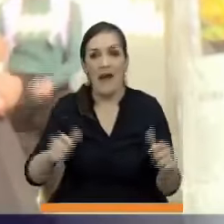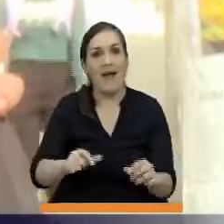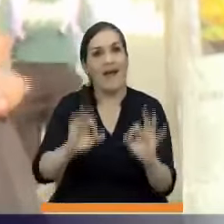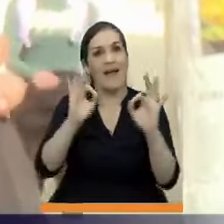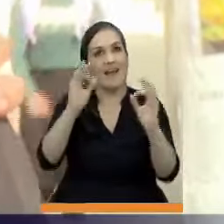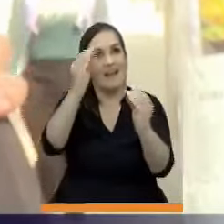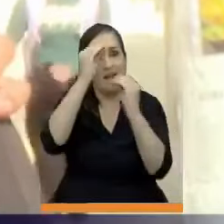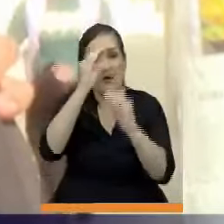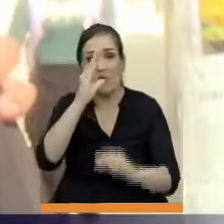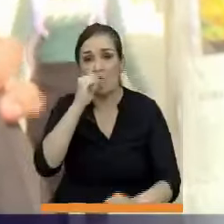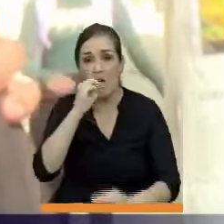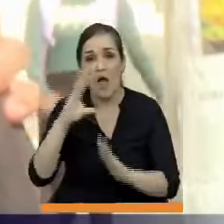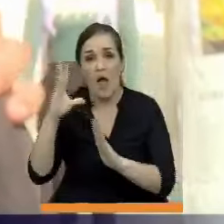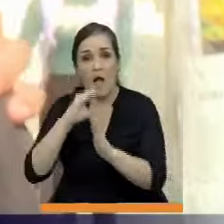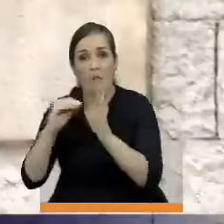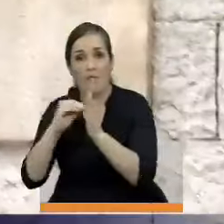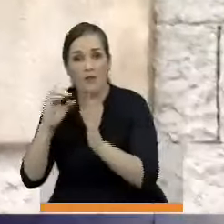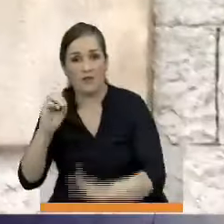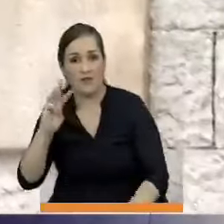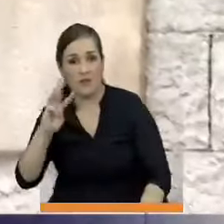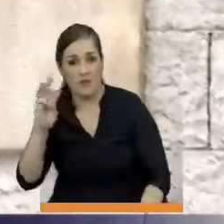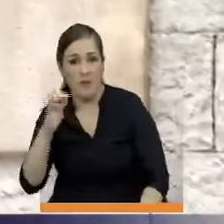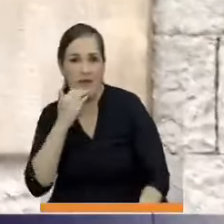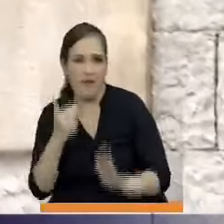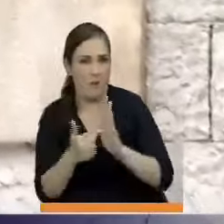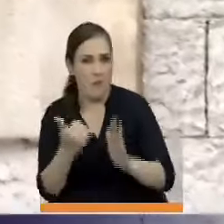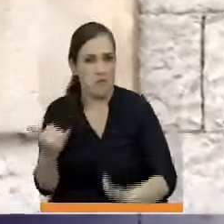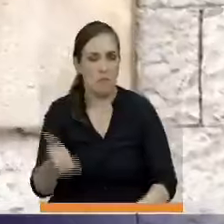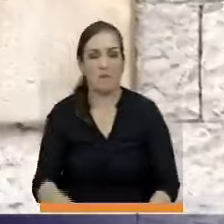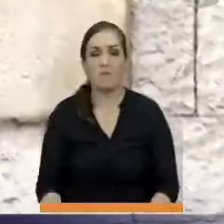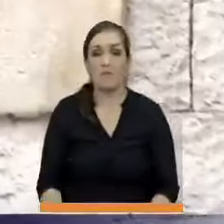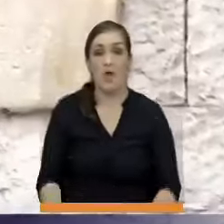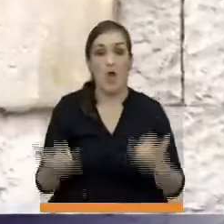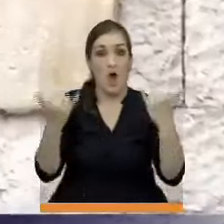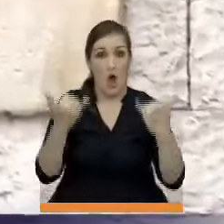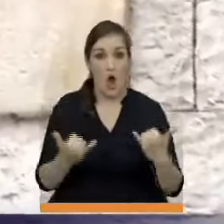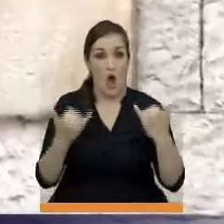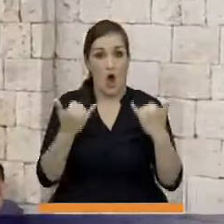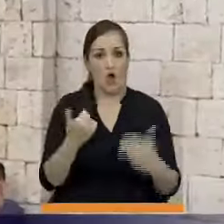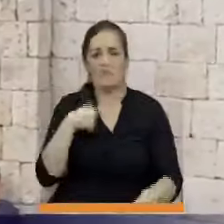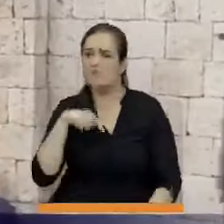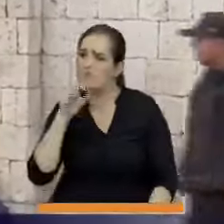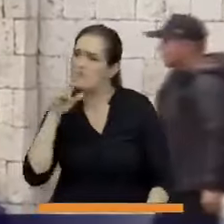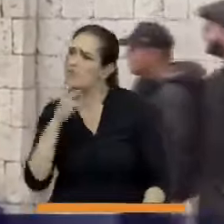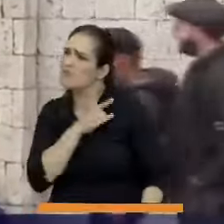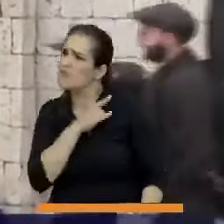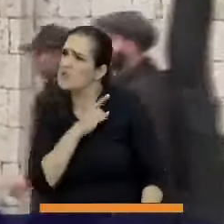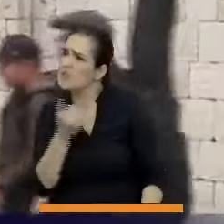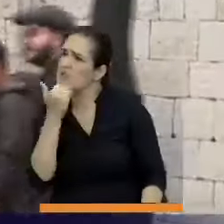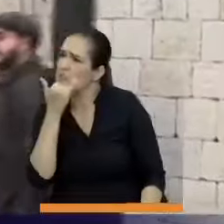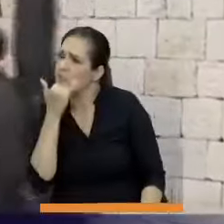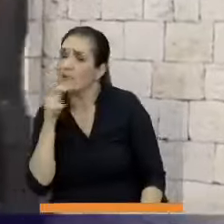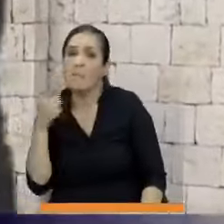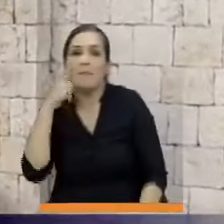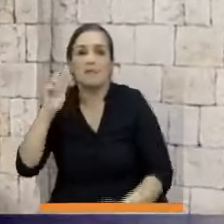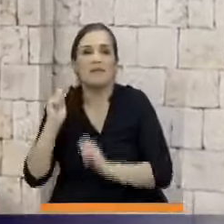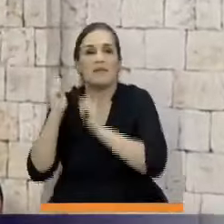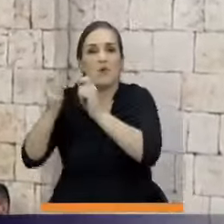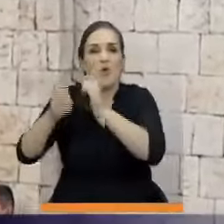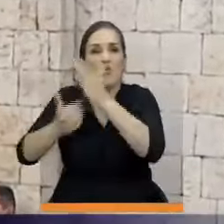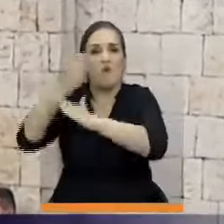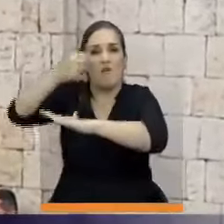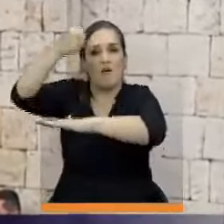docente, según el acuerdo 039, por ejemplo. Hoy, mientras se hacía la consulta universitaria para la designación de un nuevo rector,